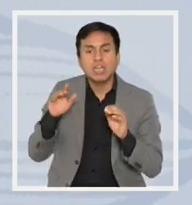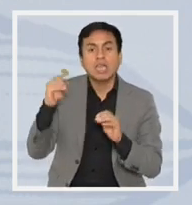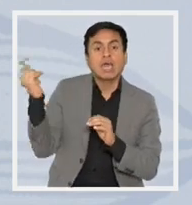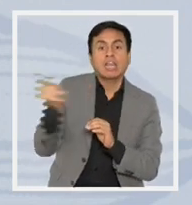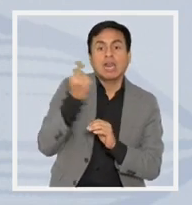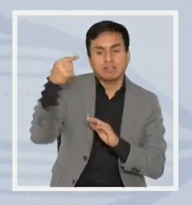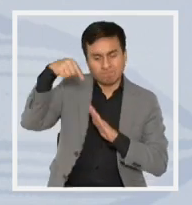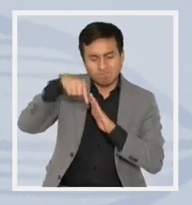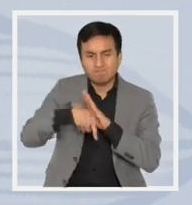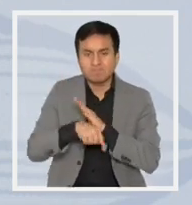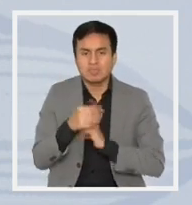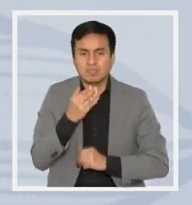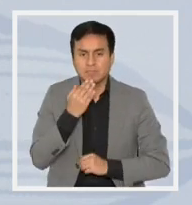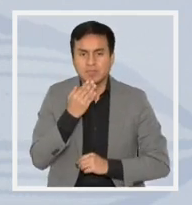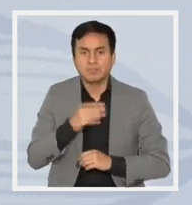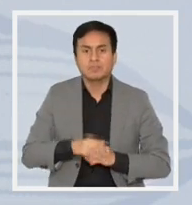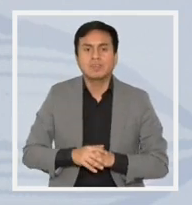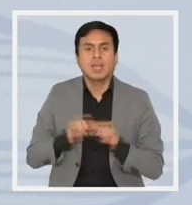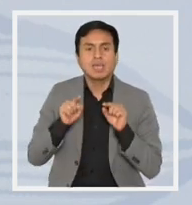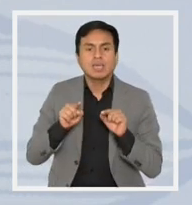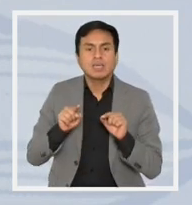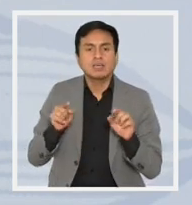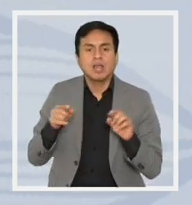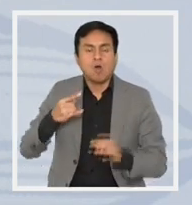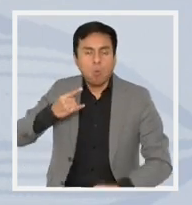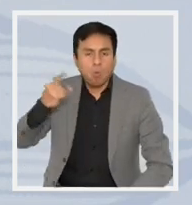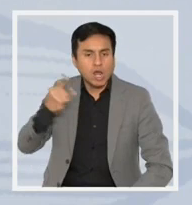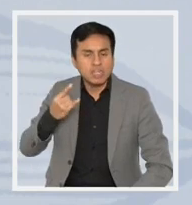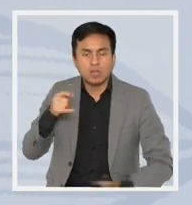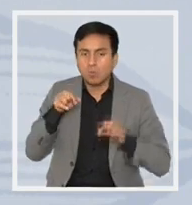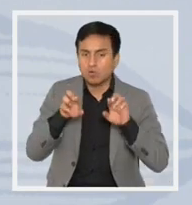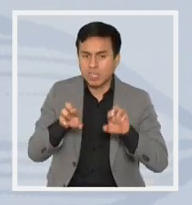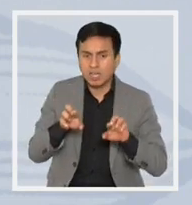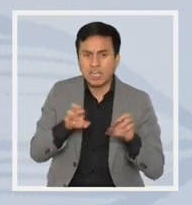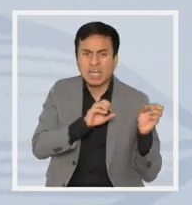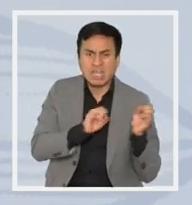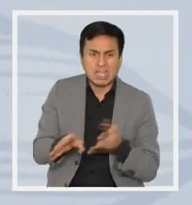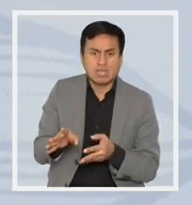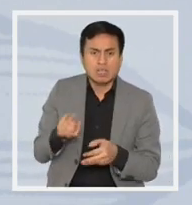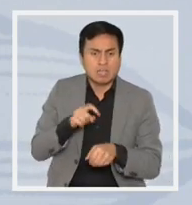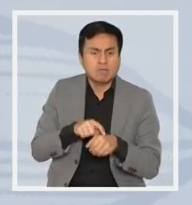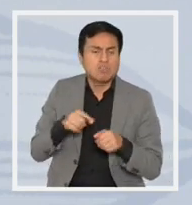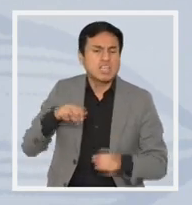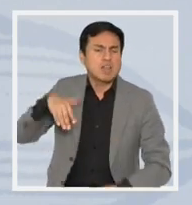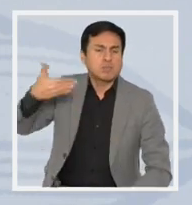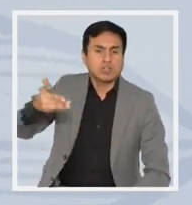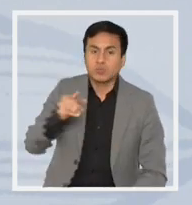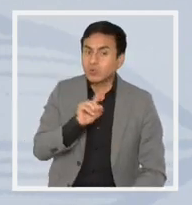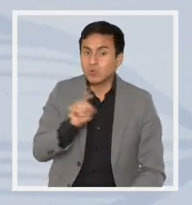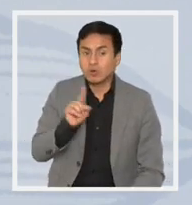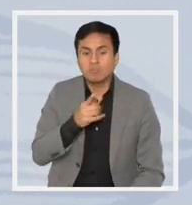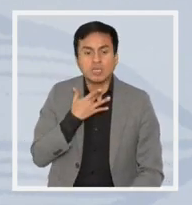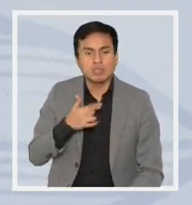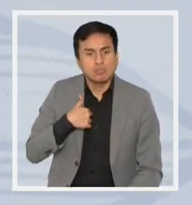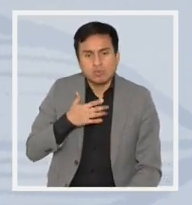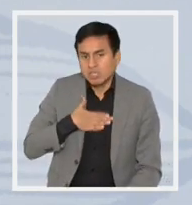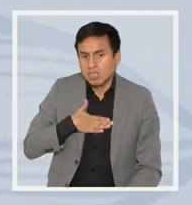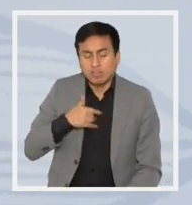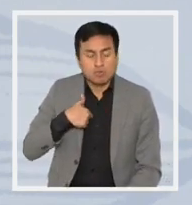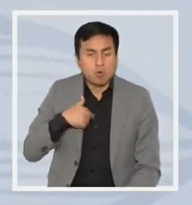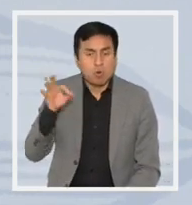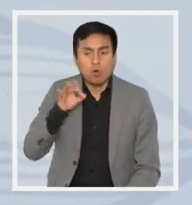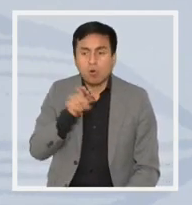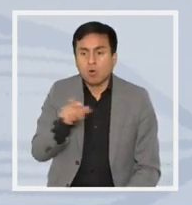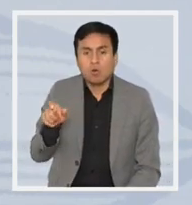superficie. Y ahí hay un sentido de urgencia y de oportunidad que no podemos dejar pasar. Porque no quisiera ni yo, ni